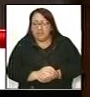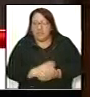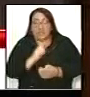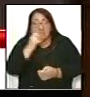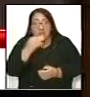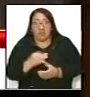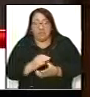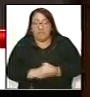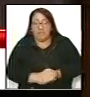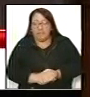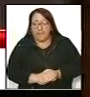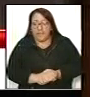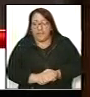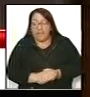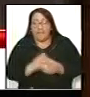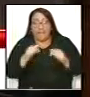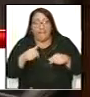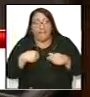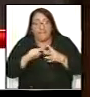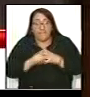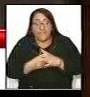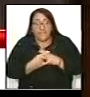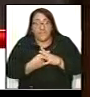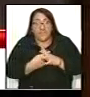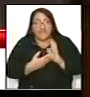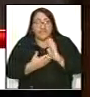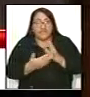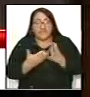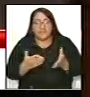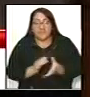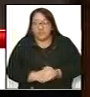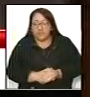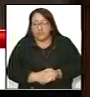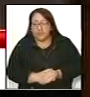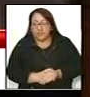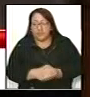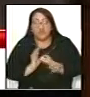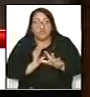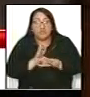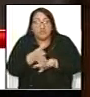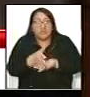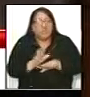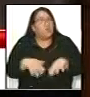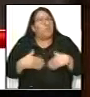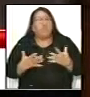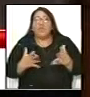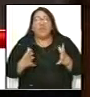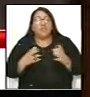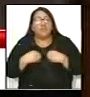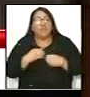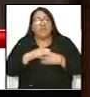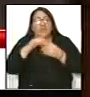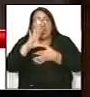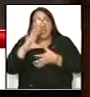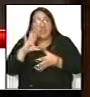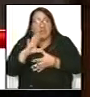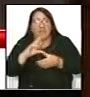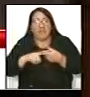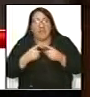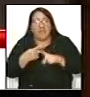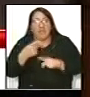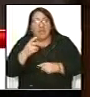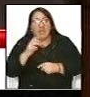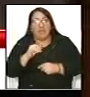verdad. Y acá ya tenemos que comenzar a definir las cosas. Y esa invasión es intolerable para Latinoamérica desde que